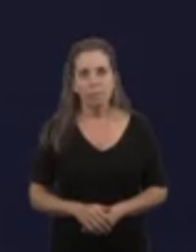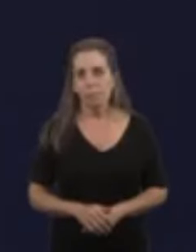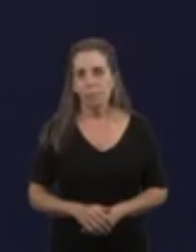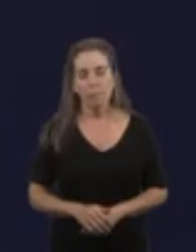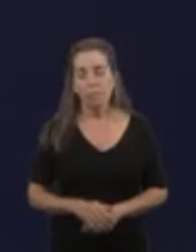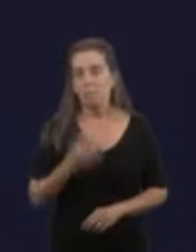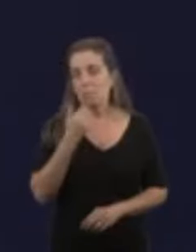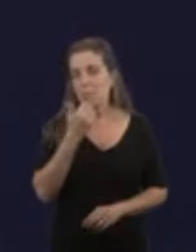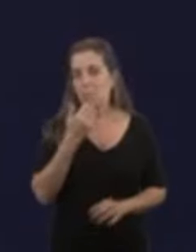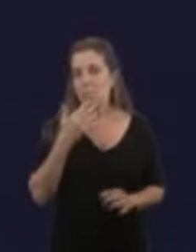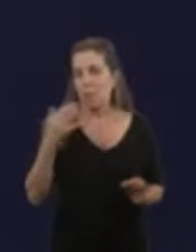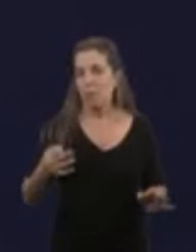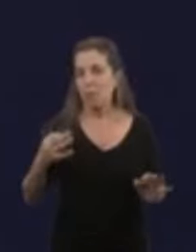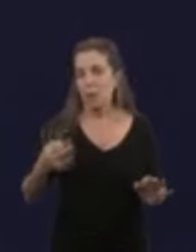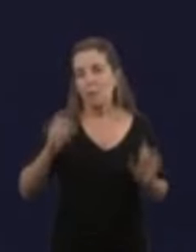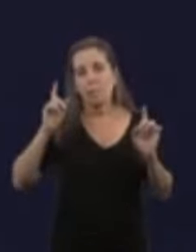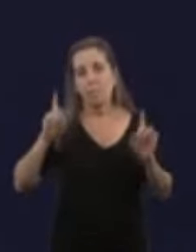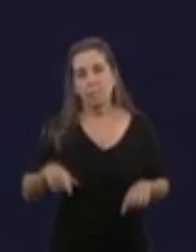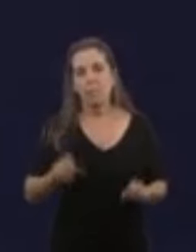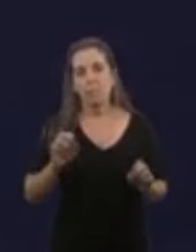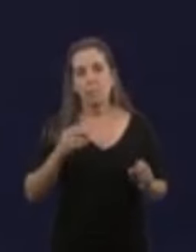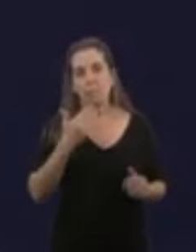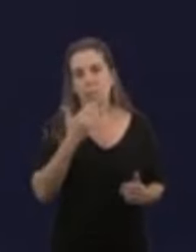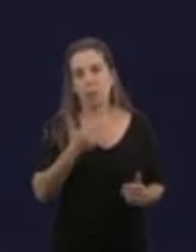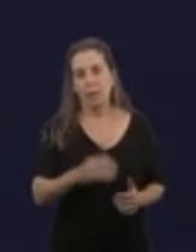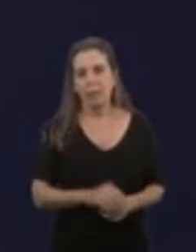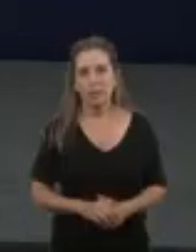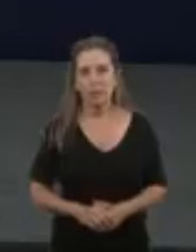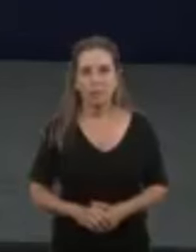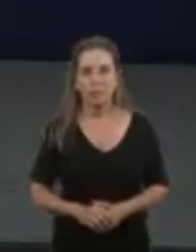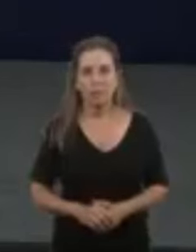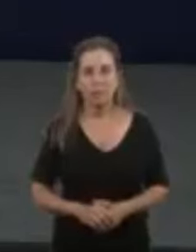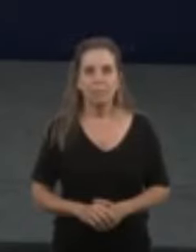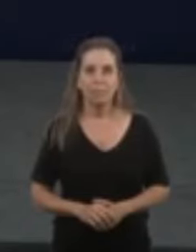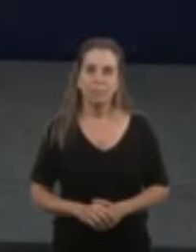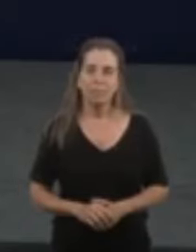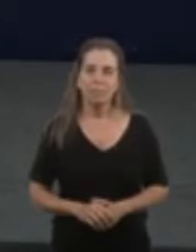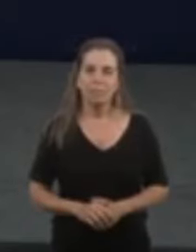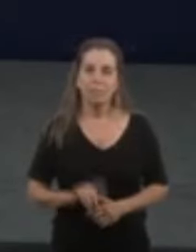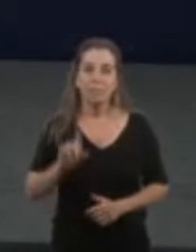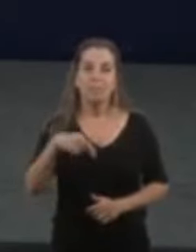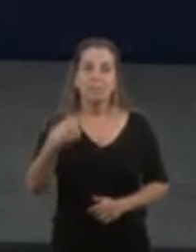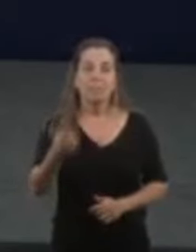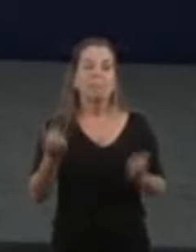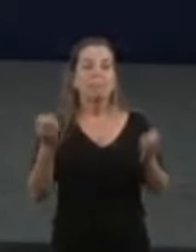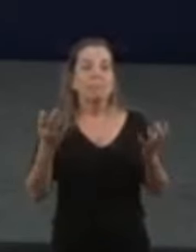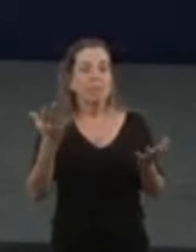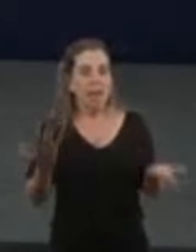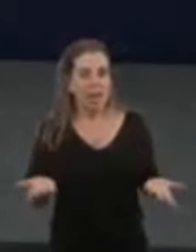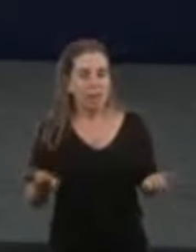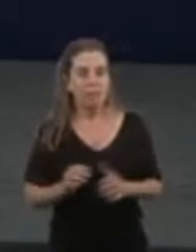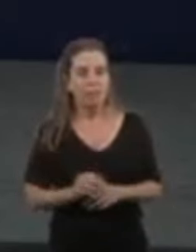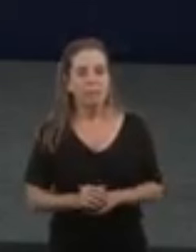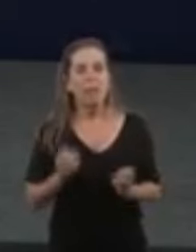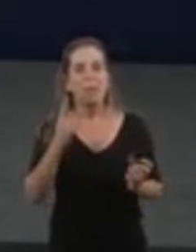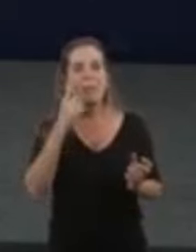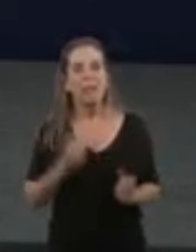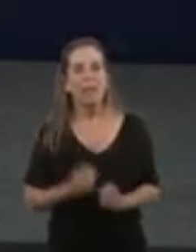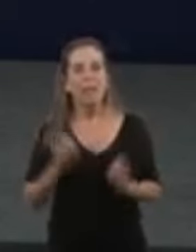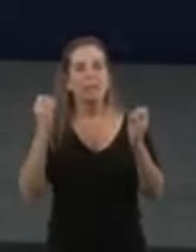no lo s No lo sé Ok gracias no por favor Manuel Qué tal Buen día Pablo la Puente para